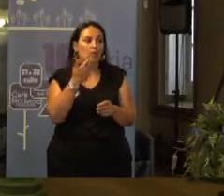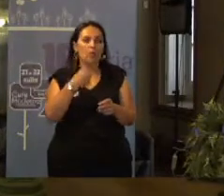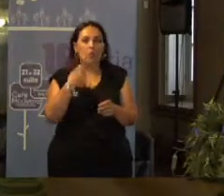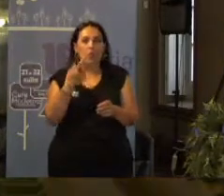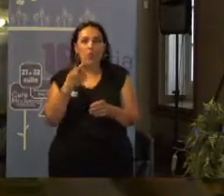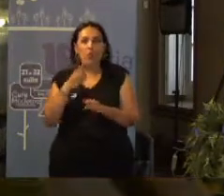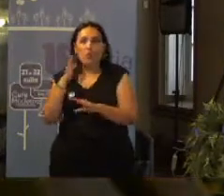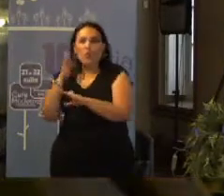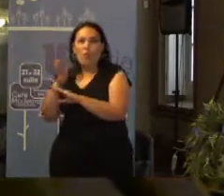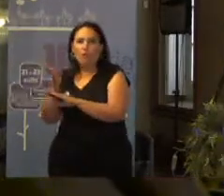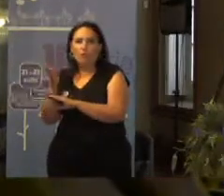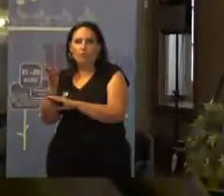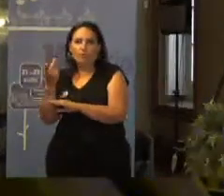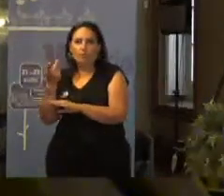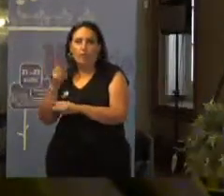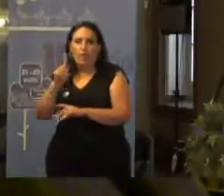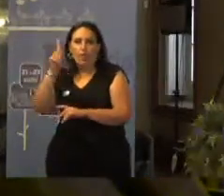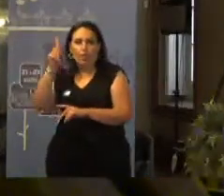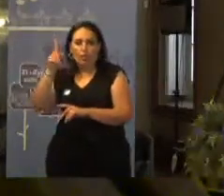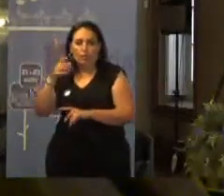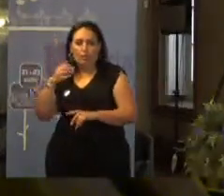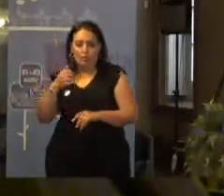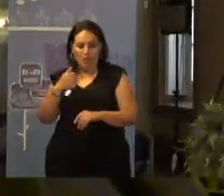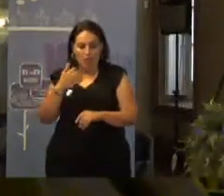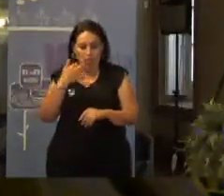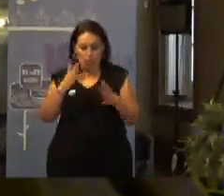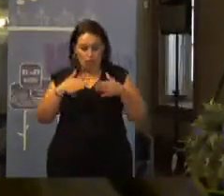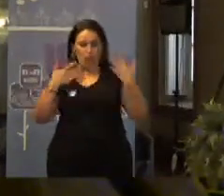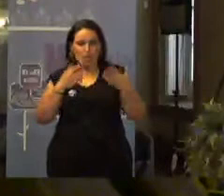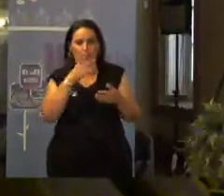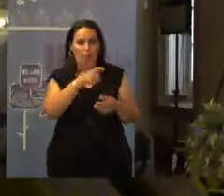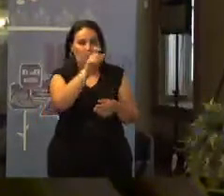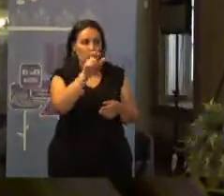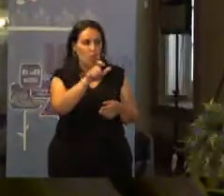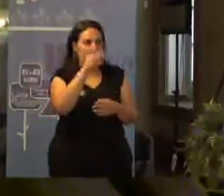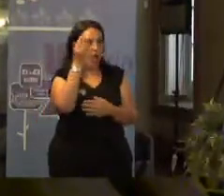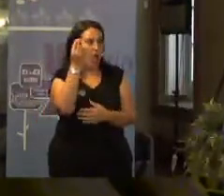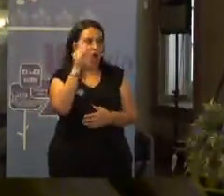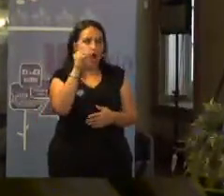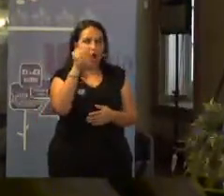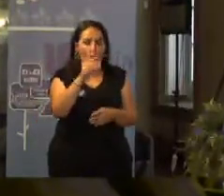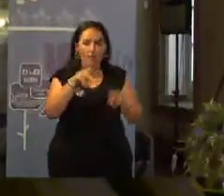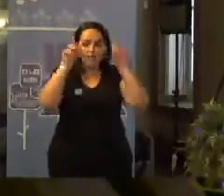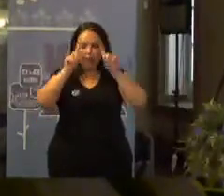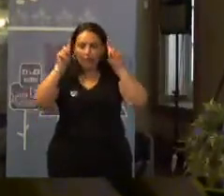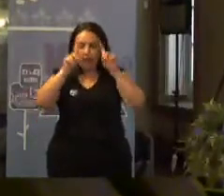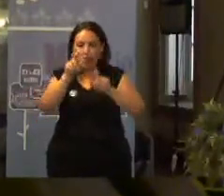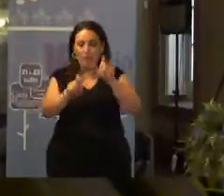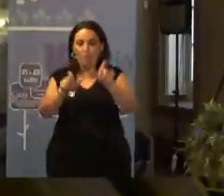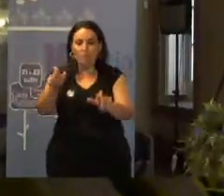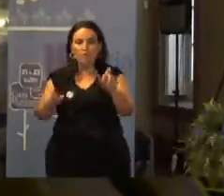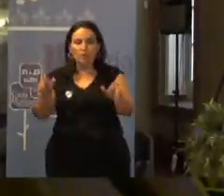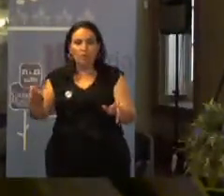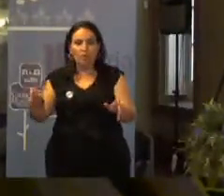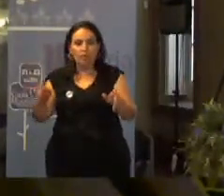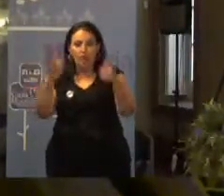Noruega, pois sorprendeume que a xente que lle estaba dando, que era xente nova, o alumnado, xente que estaba